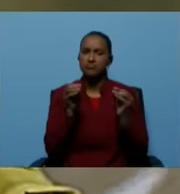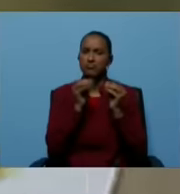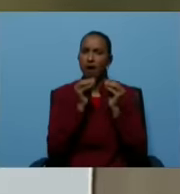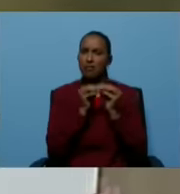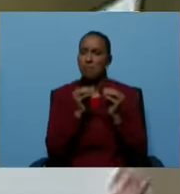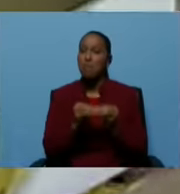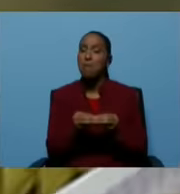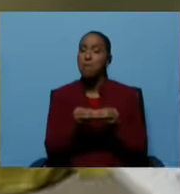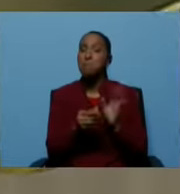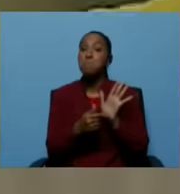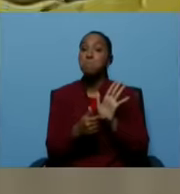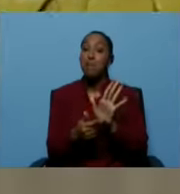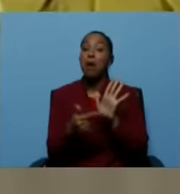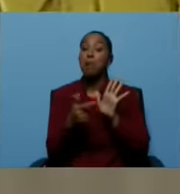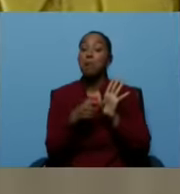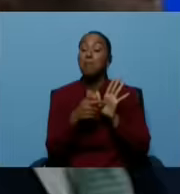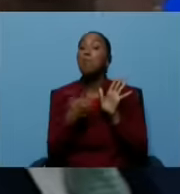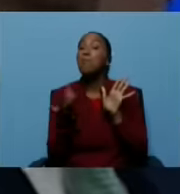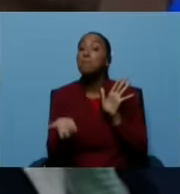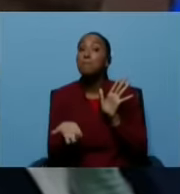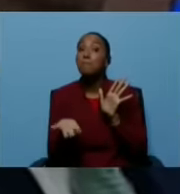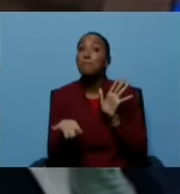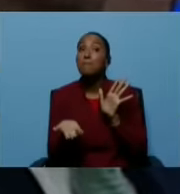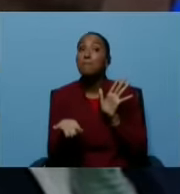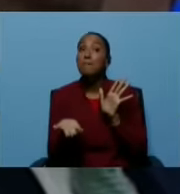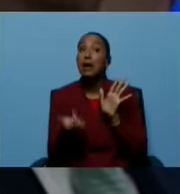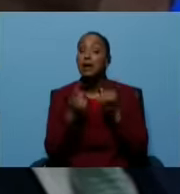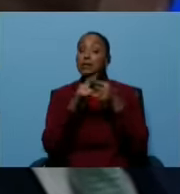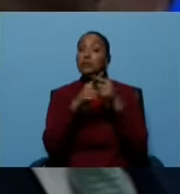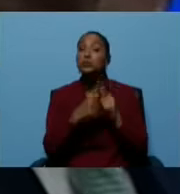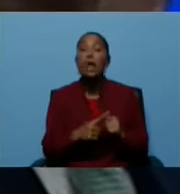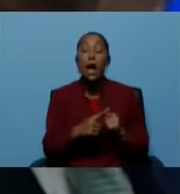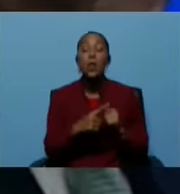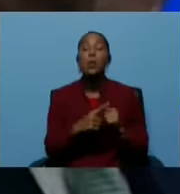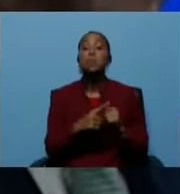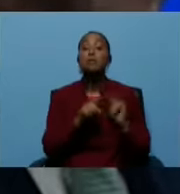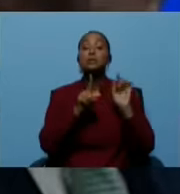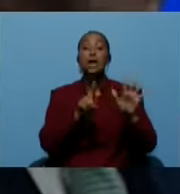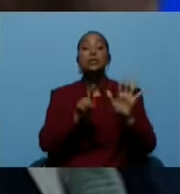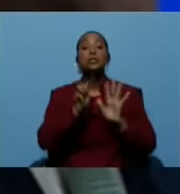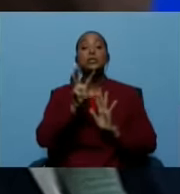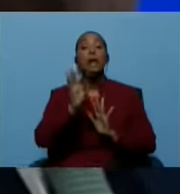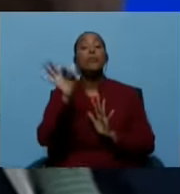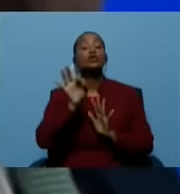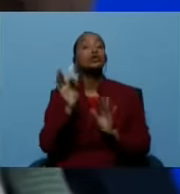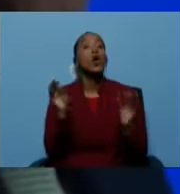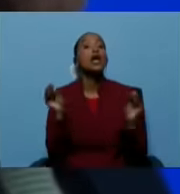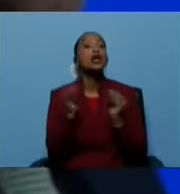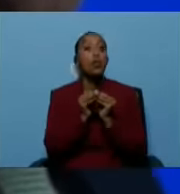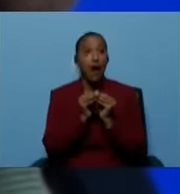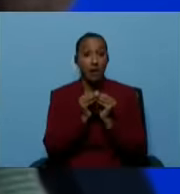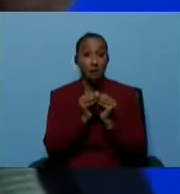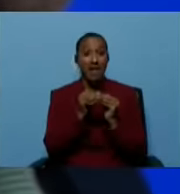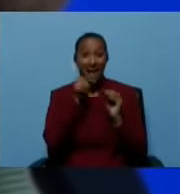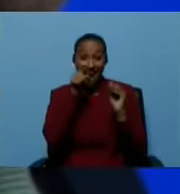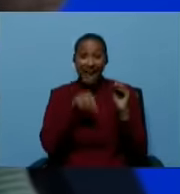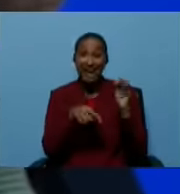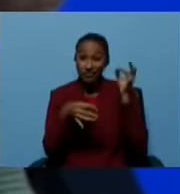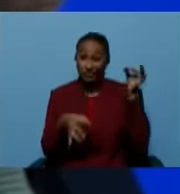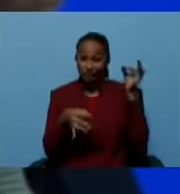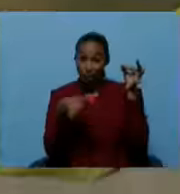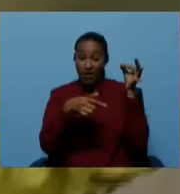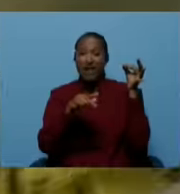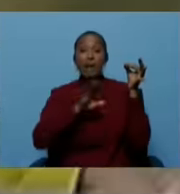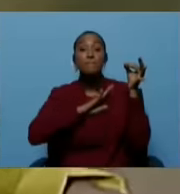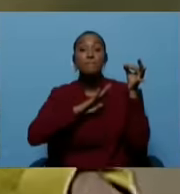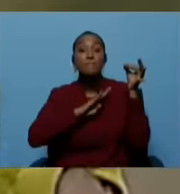en todos los estados, resultados planos. Estos son los resultados de ellos, estos no son los